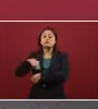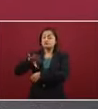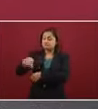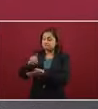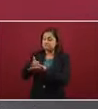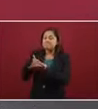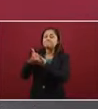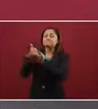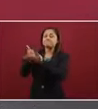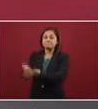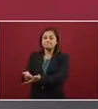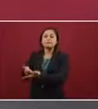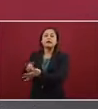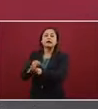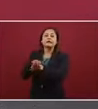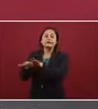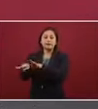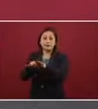obligada a emigrar.